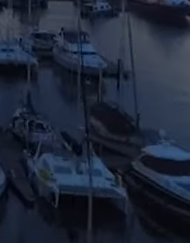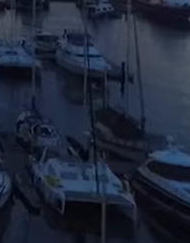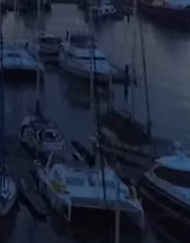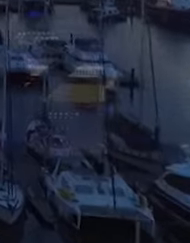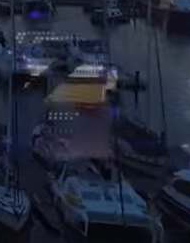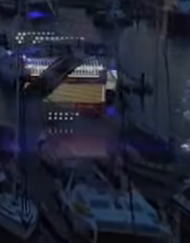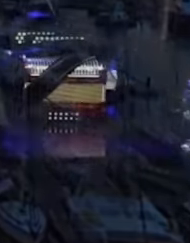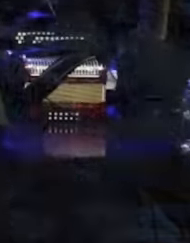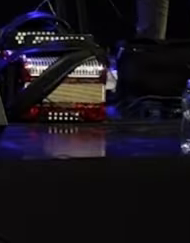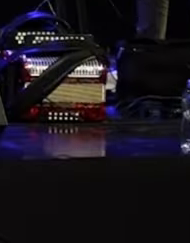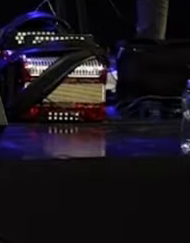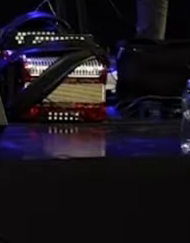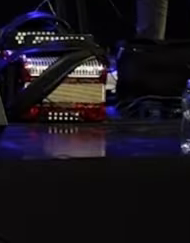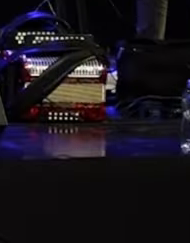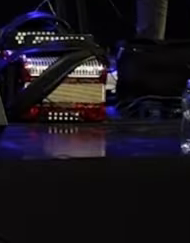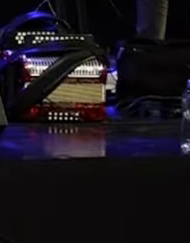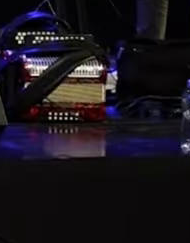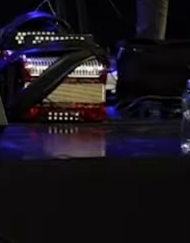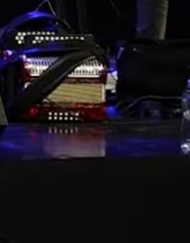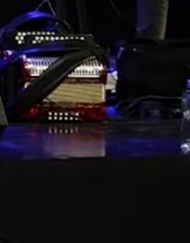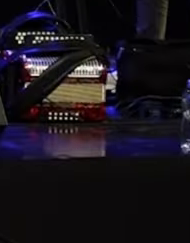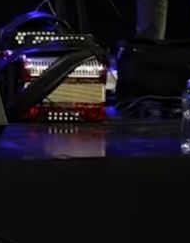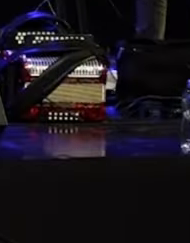el horizonte donde se ocupa el